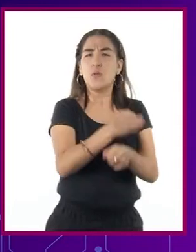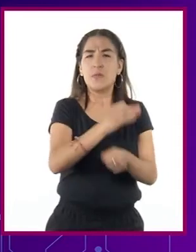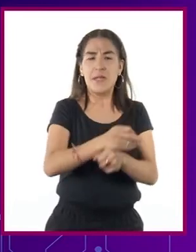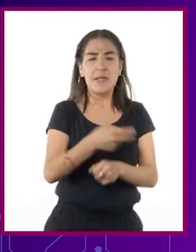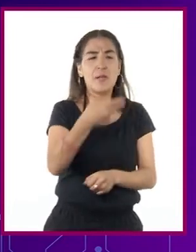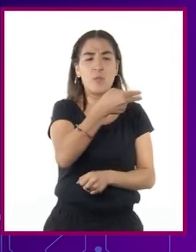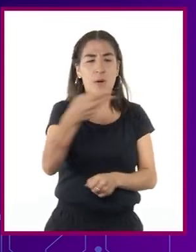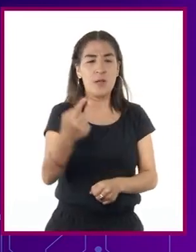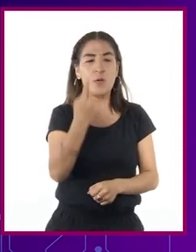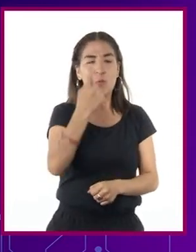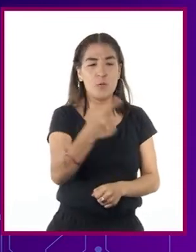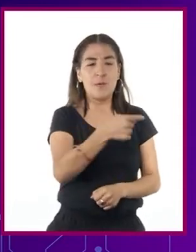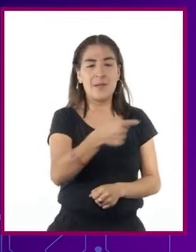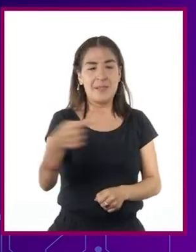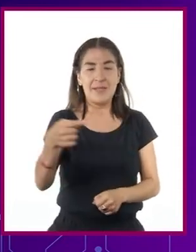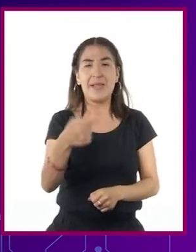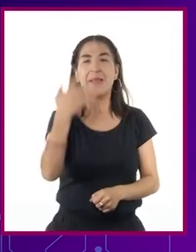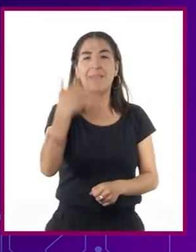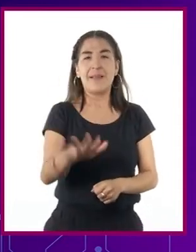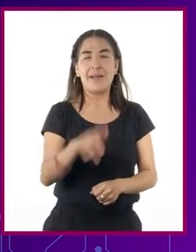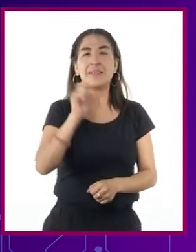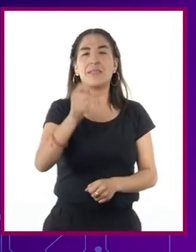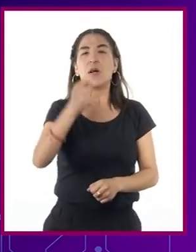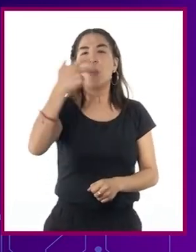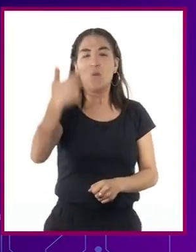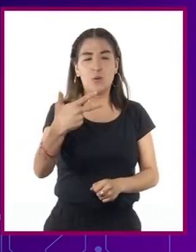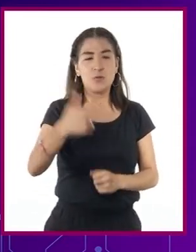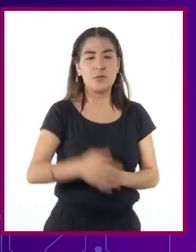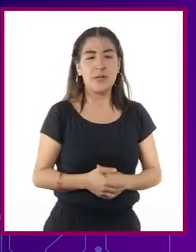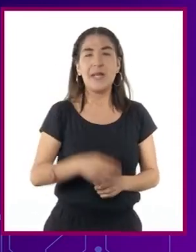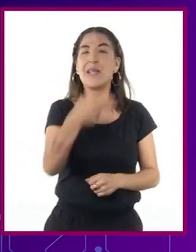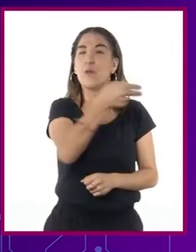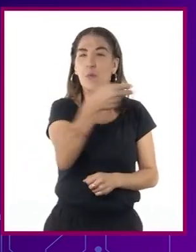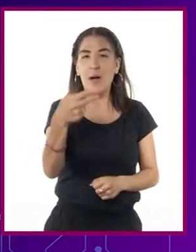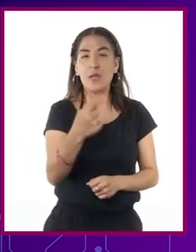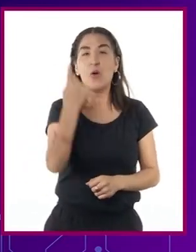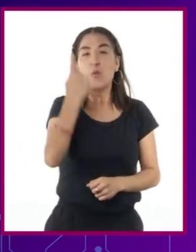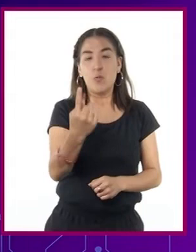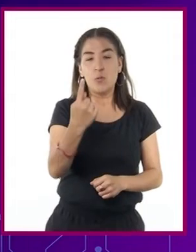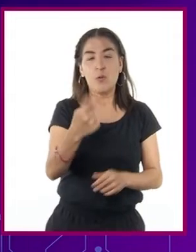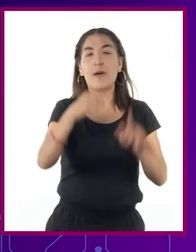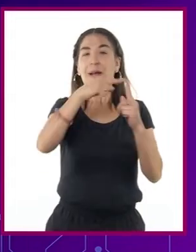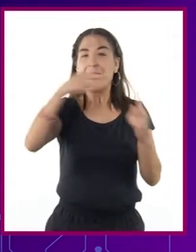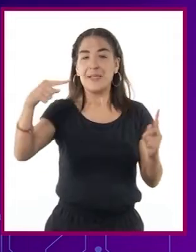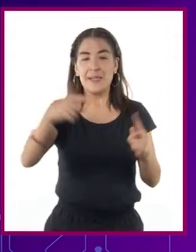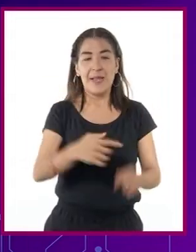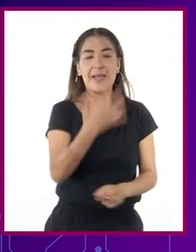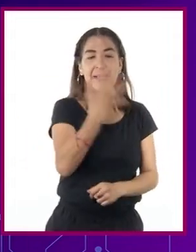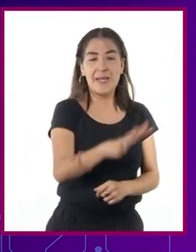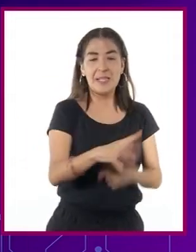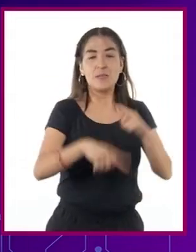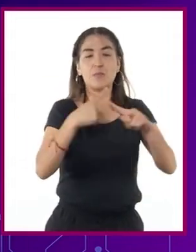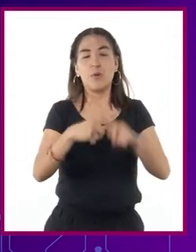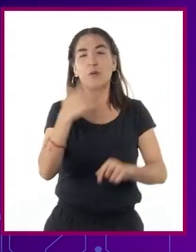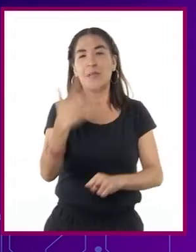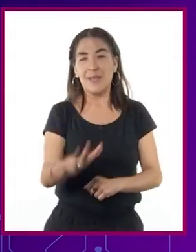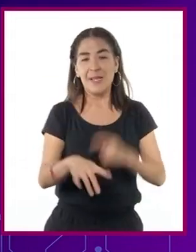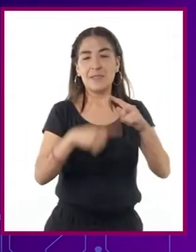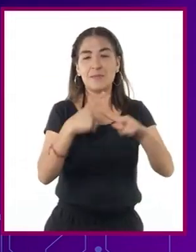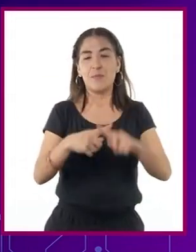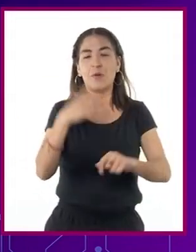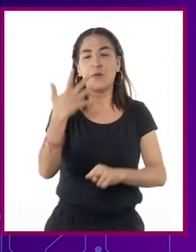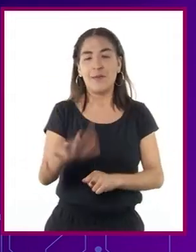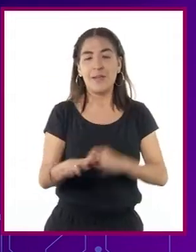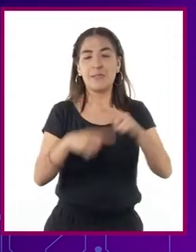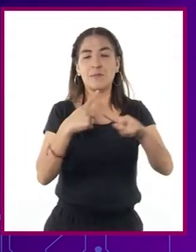a 1 entre 10 elevado al exponente 8, que es igual a 1 entre 10 por 10 por